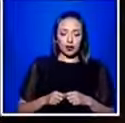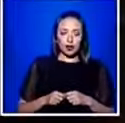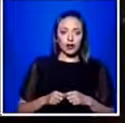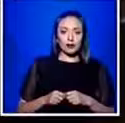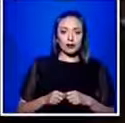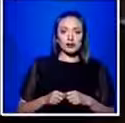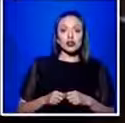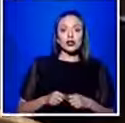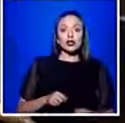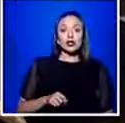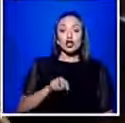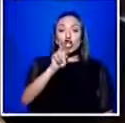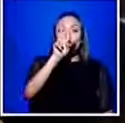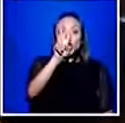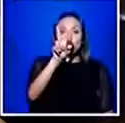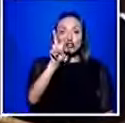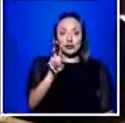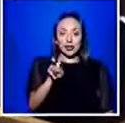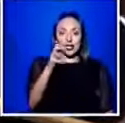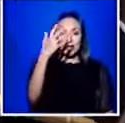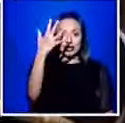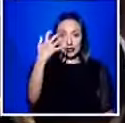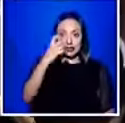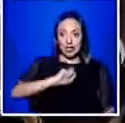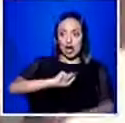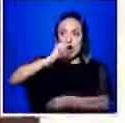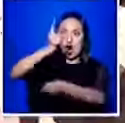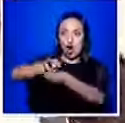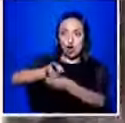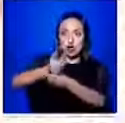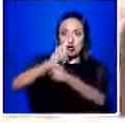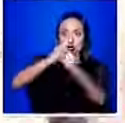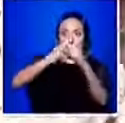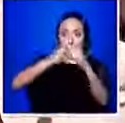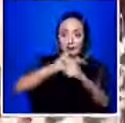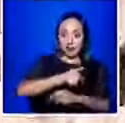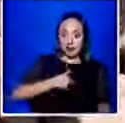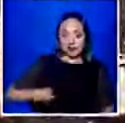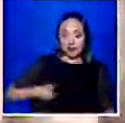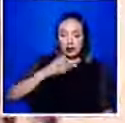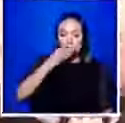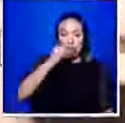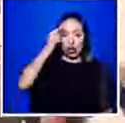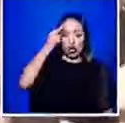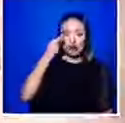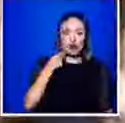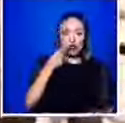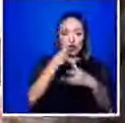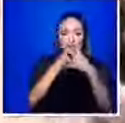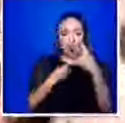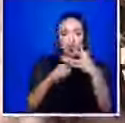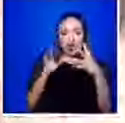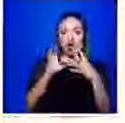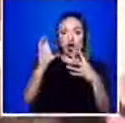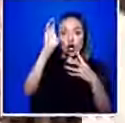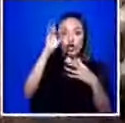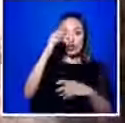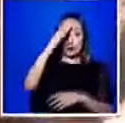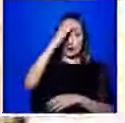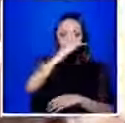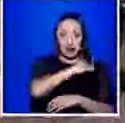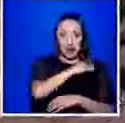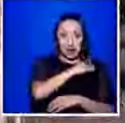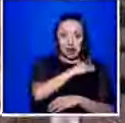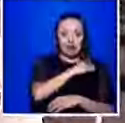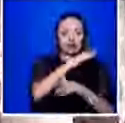En 2015, por orden del expresidente Rafael Correa, los 4 colegios militares de Quito pasaron a manos del Ministerio de